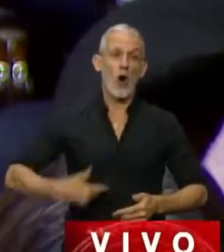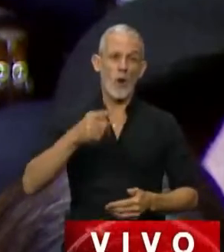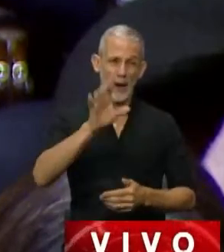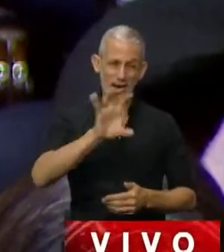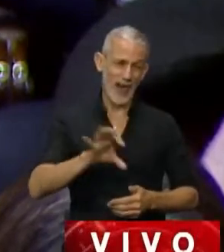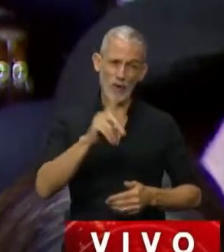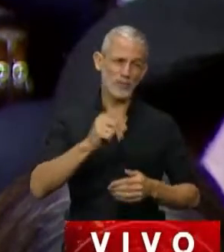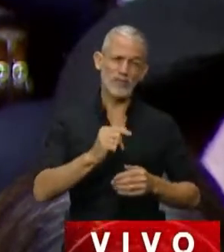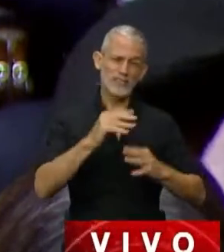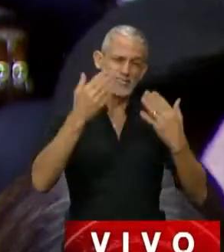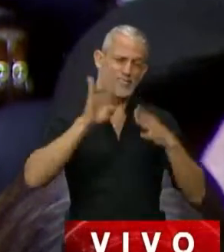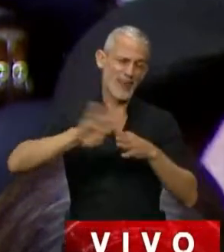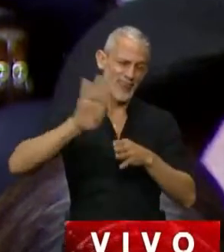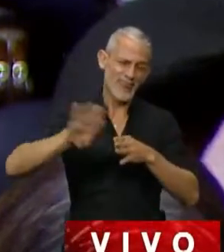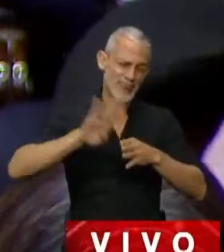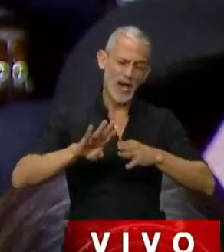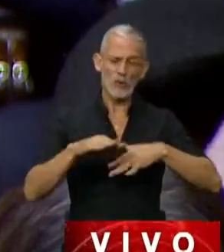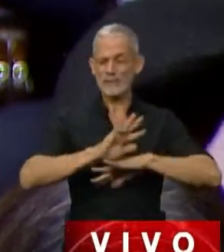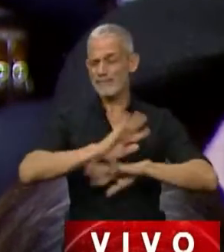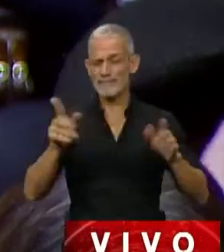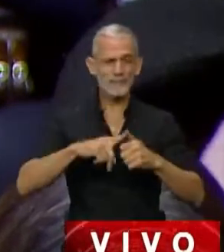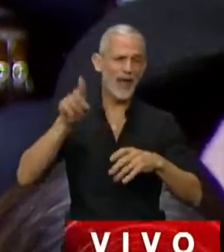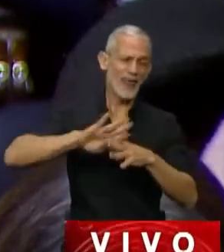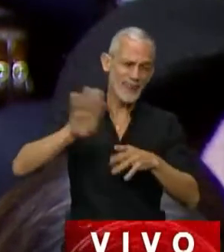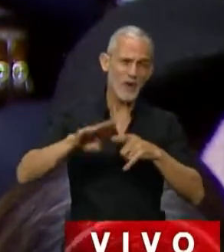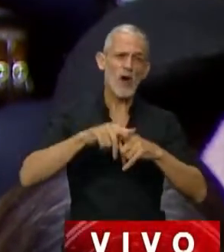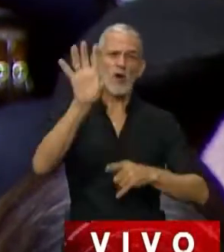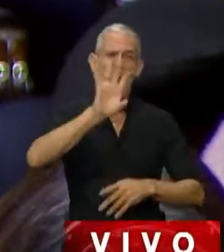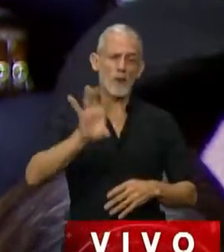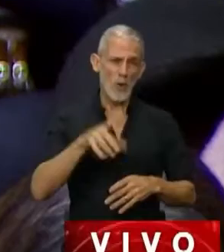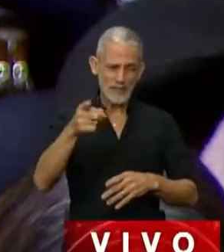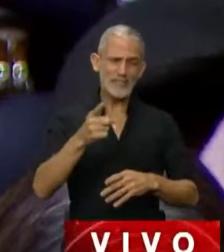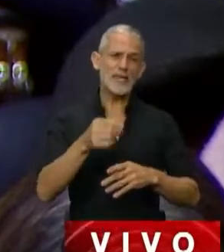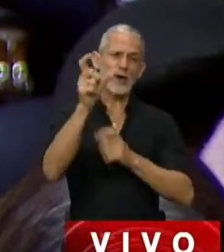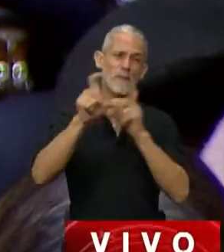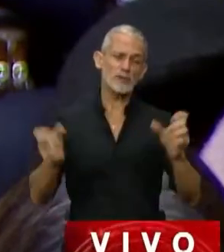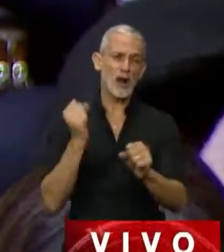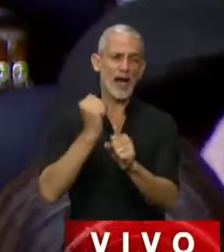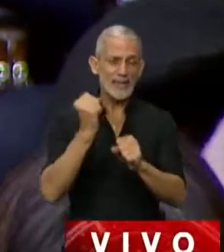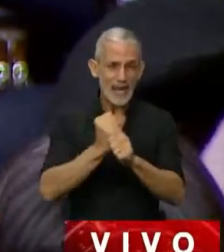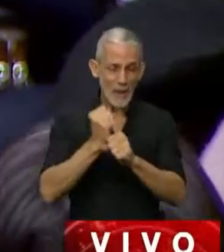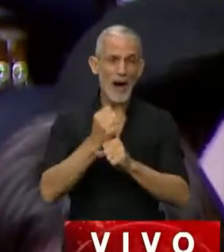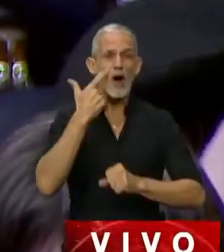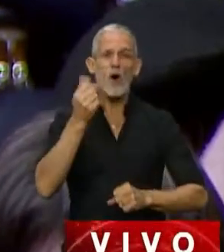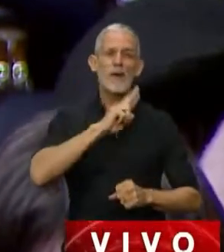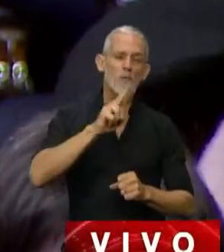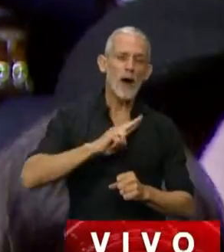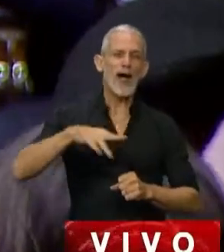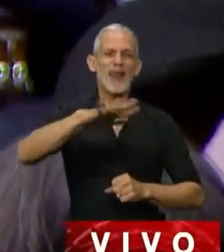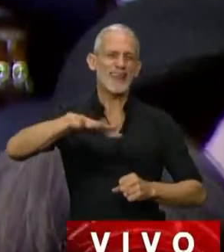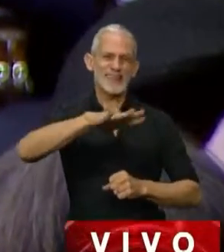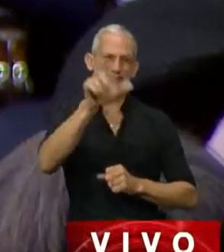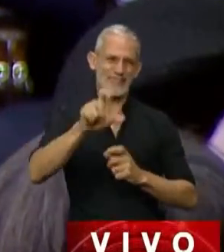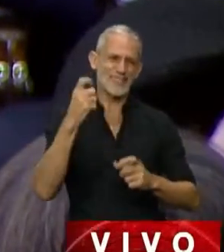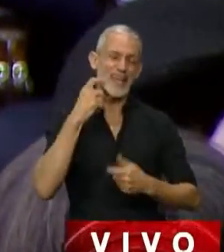un déficit administrativo, dejó un déficit con la provincia y con los trabajadores y las trabajadoras del pueblo de San